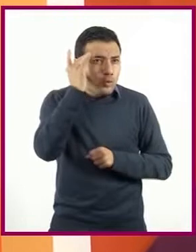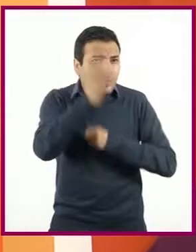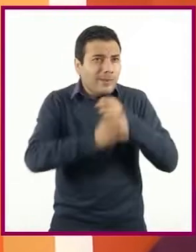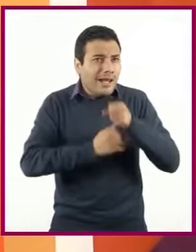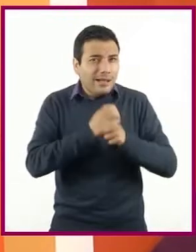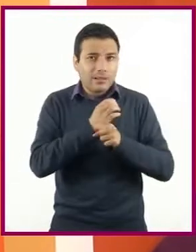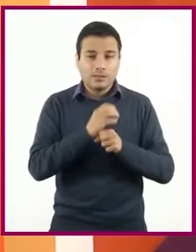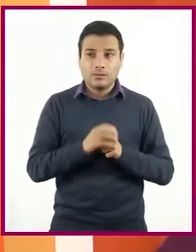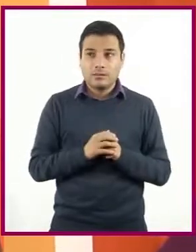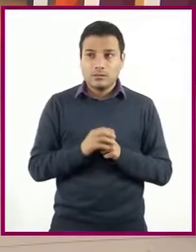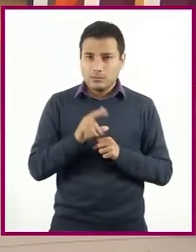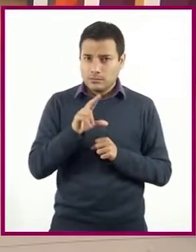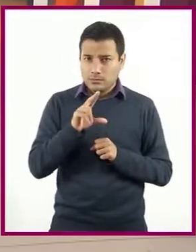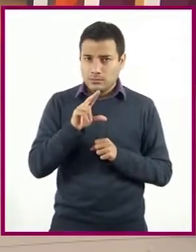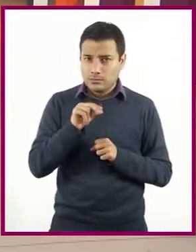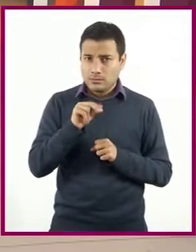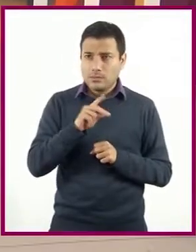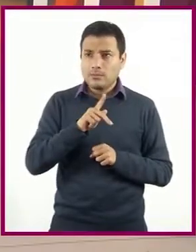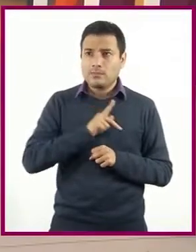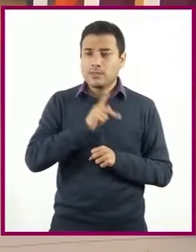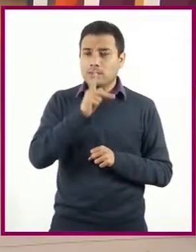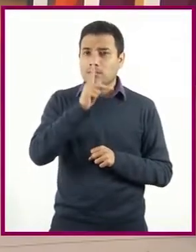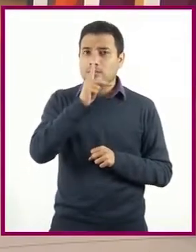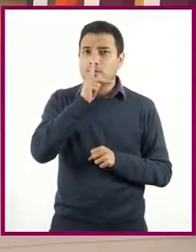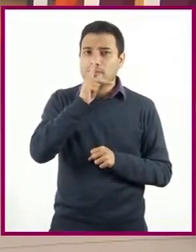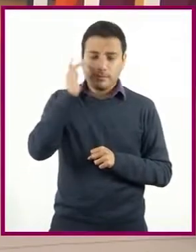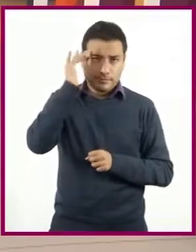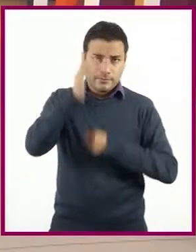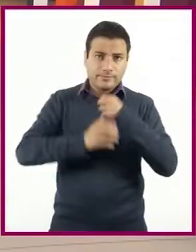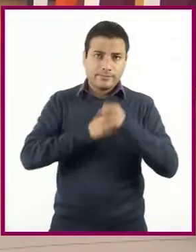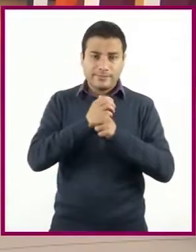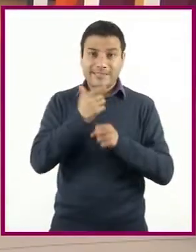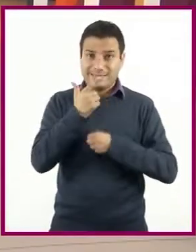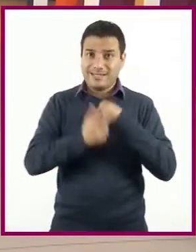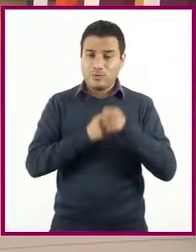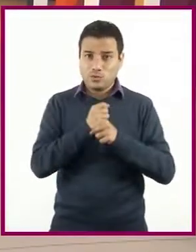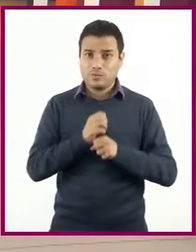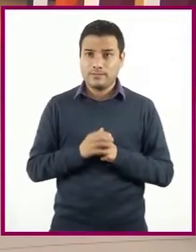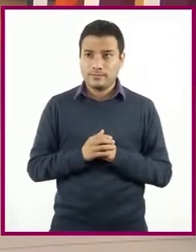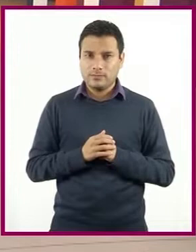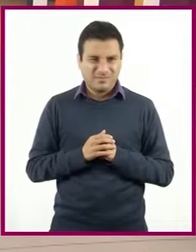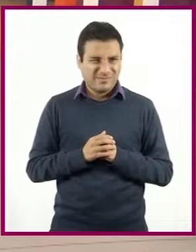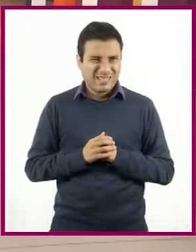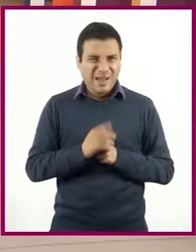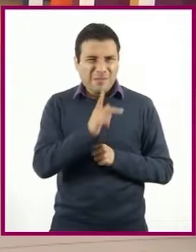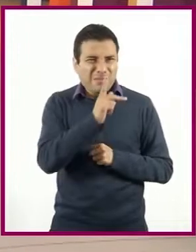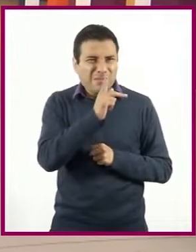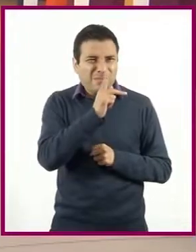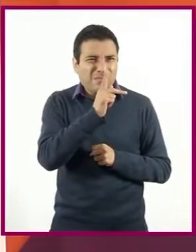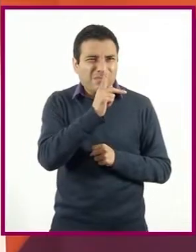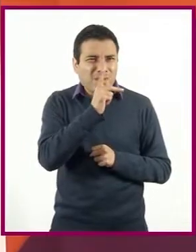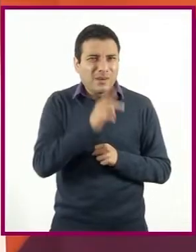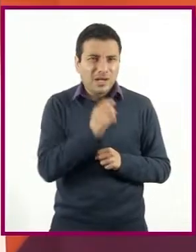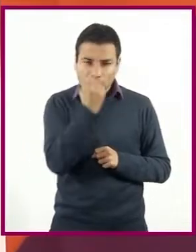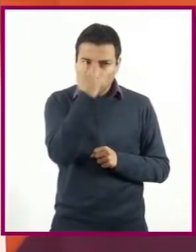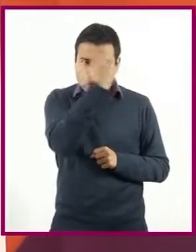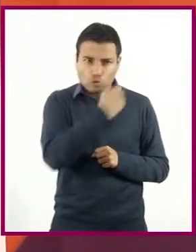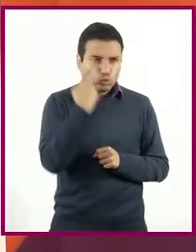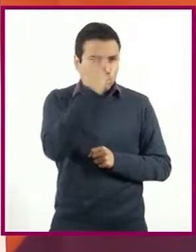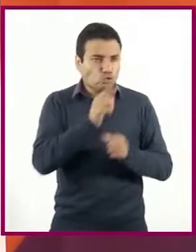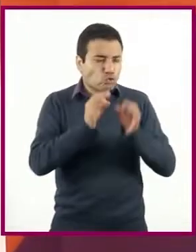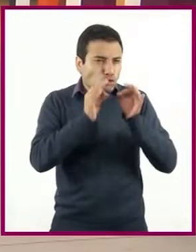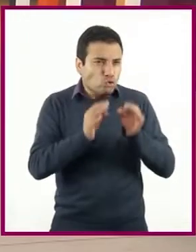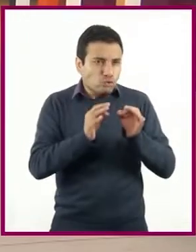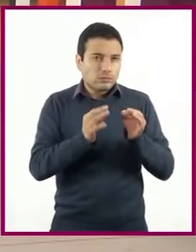No, es mi papá. Cuando cumplió 7 años y está con mis abuelos. ¿Tu papá? Pero si eres igualito a él.